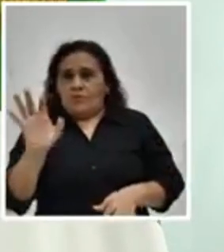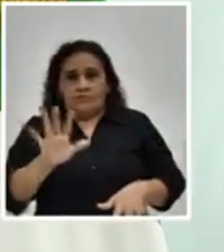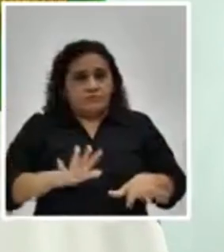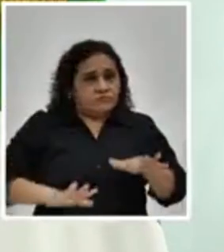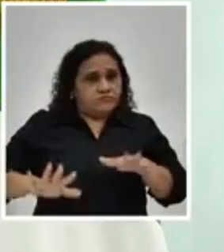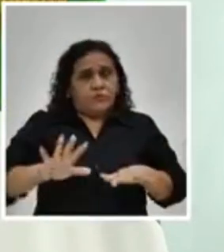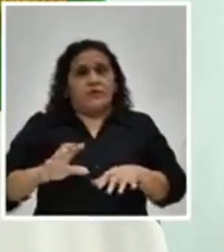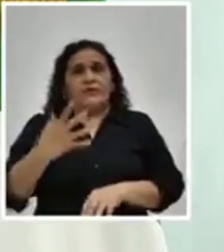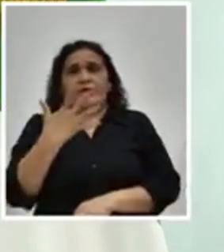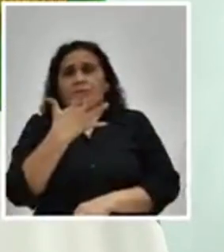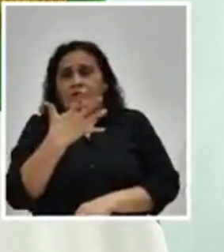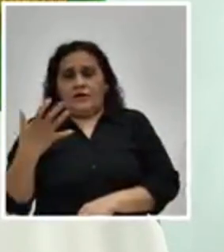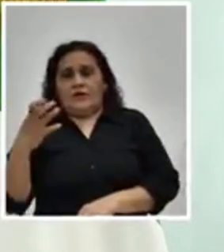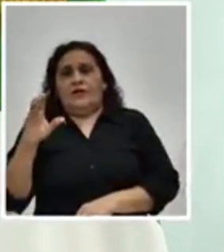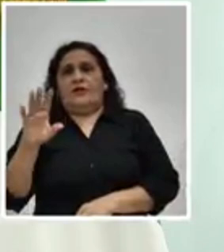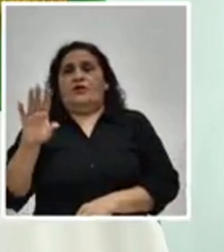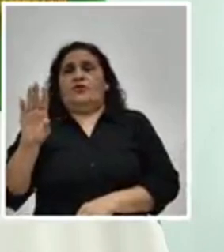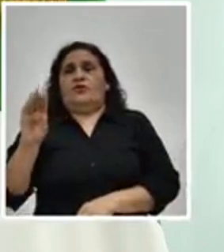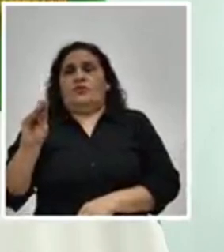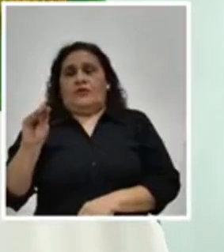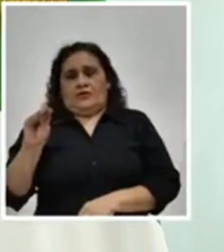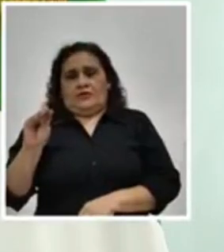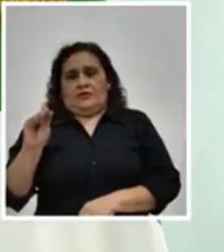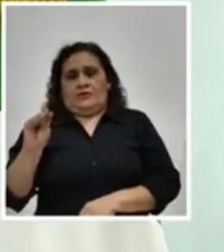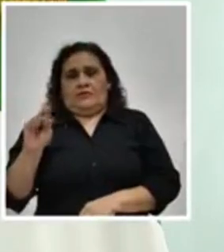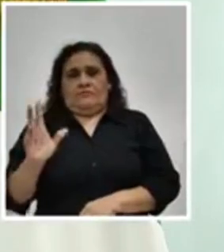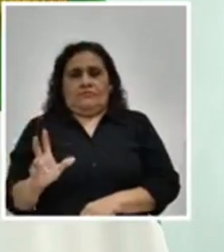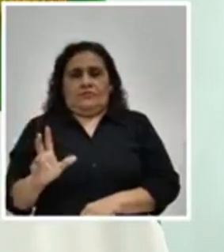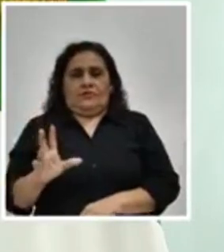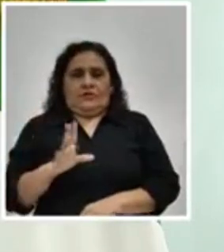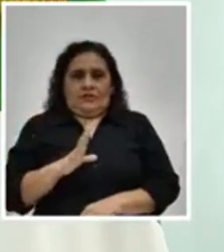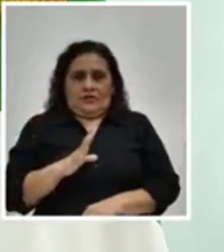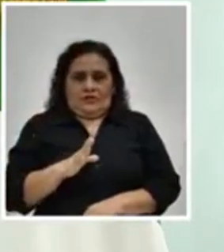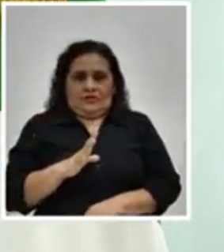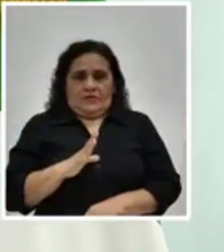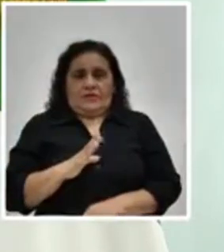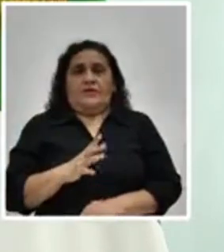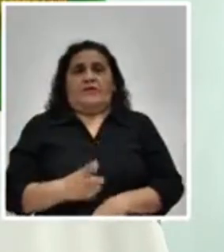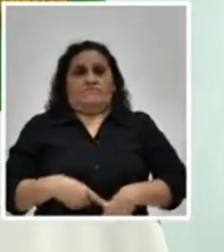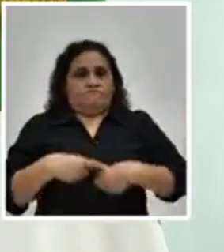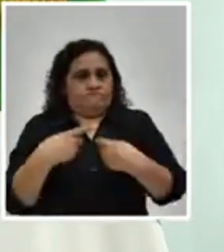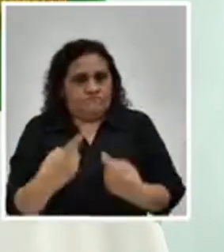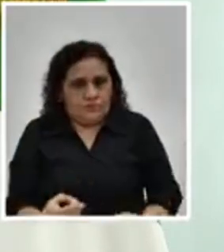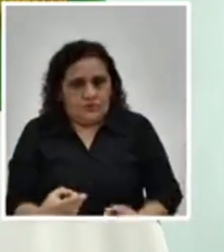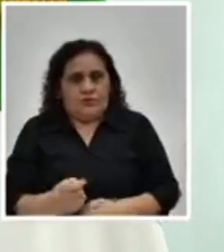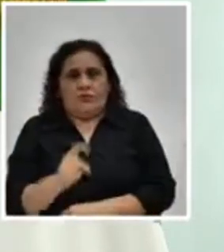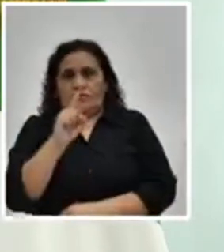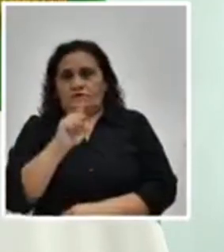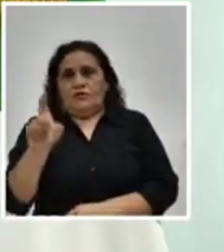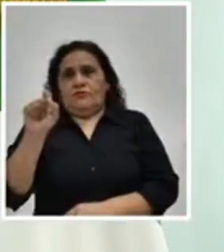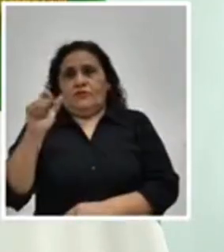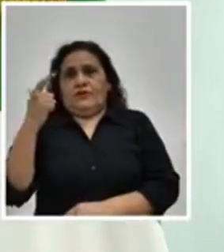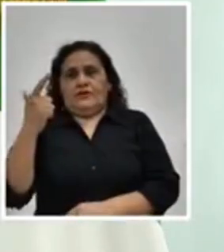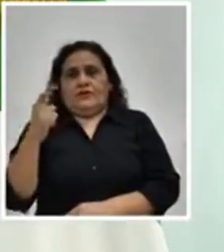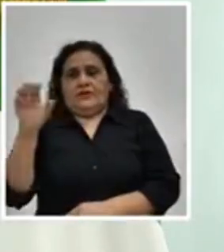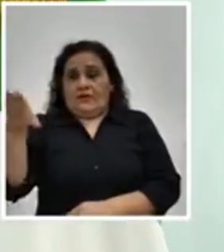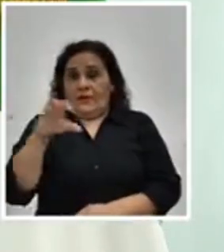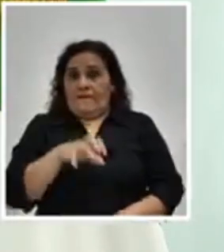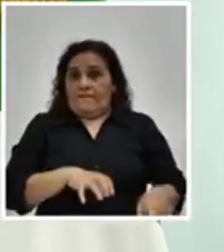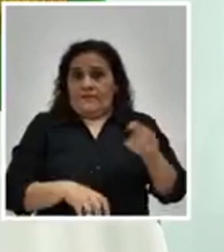las 595 vacantes disponibles que ofrecieron 127 empresas en nuestro